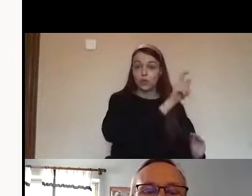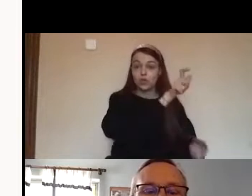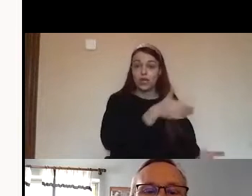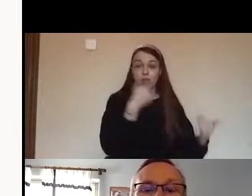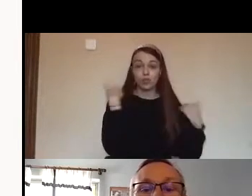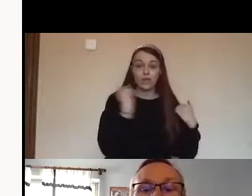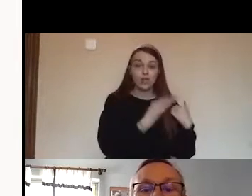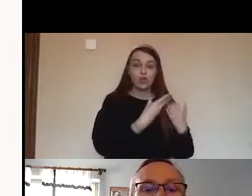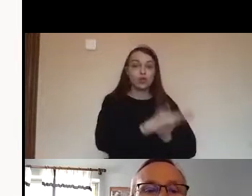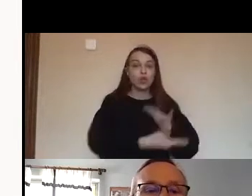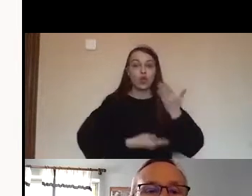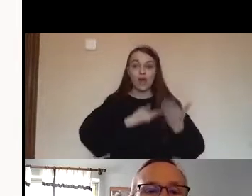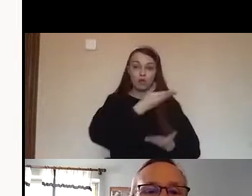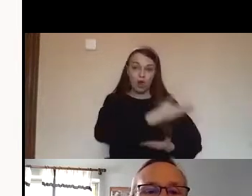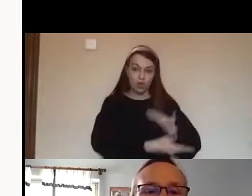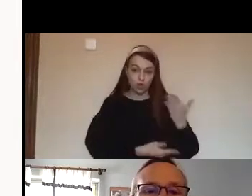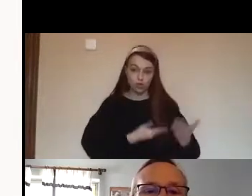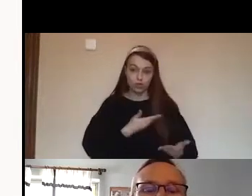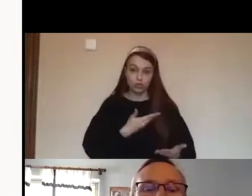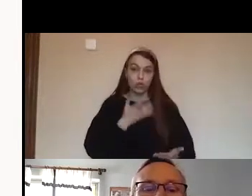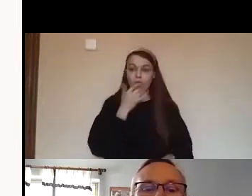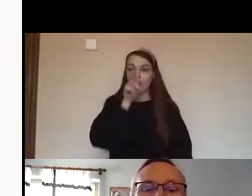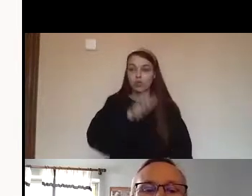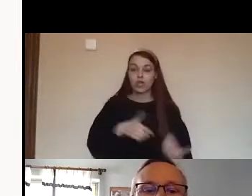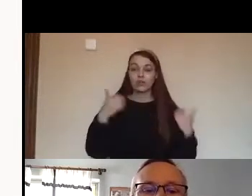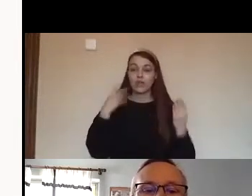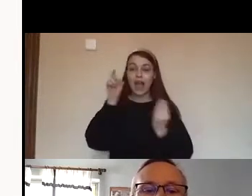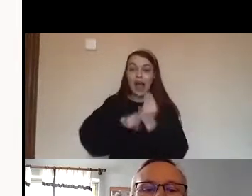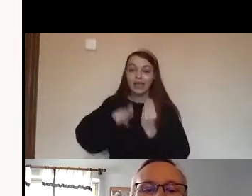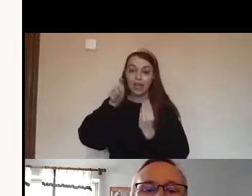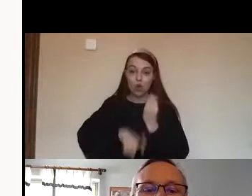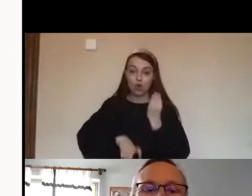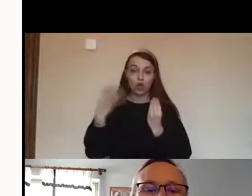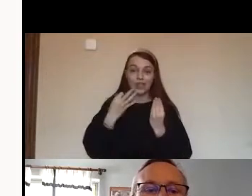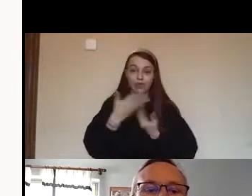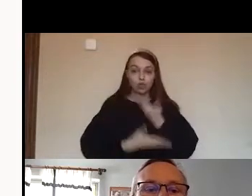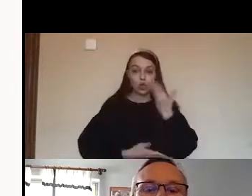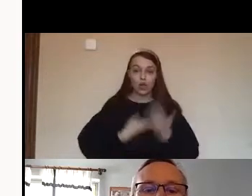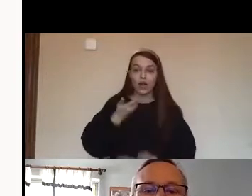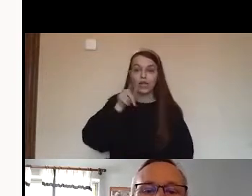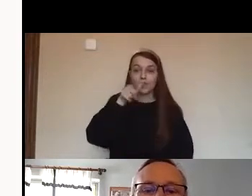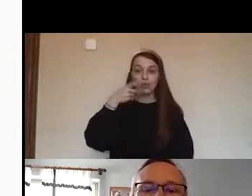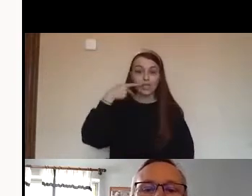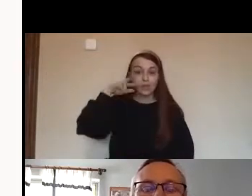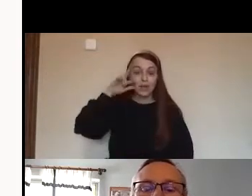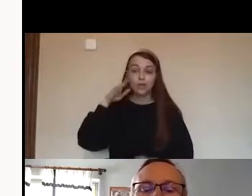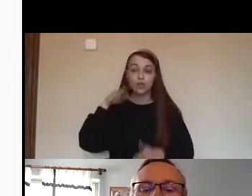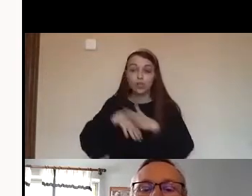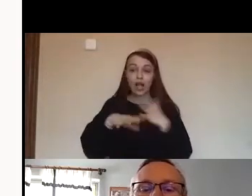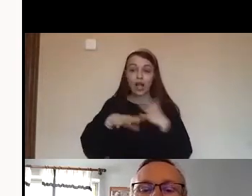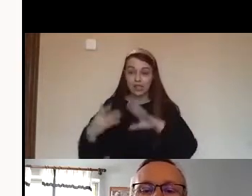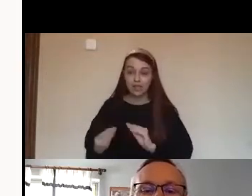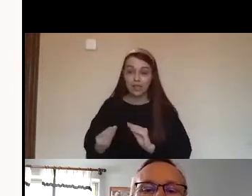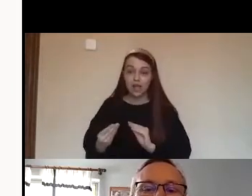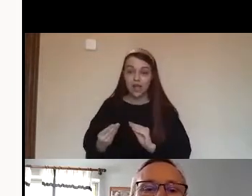para los que están involucrados en la conservación, por ejemplo, los arqueólogos, y también los expertos en accesibilidad